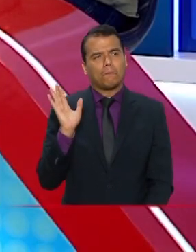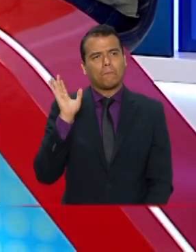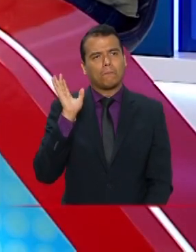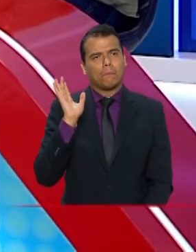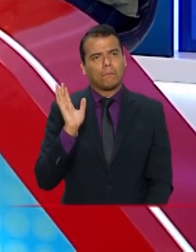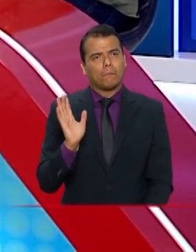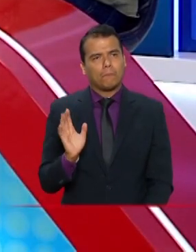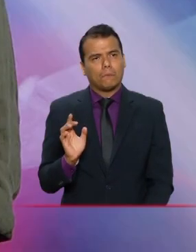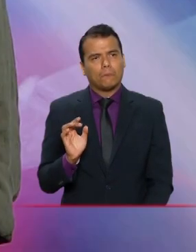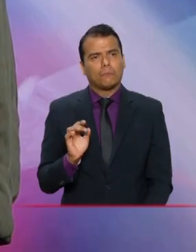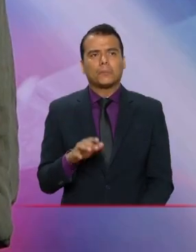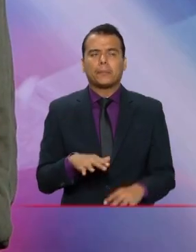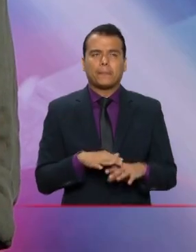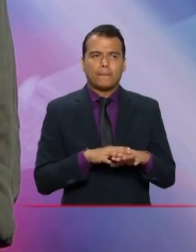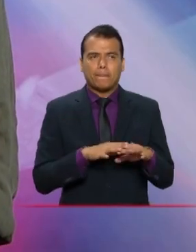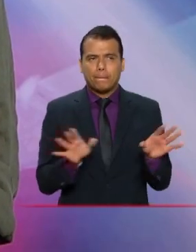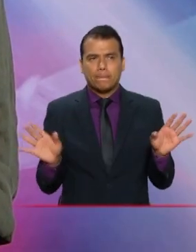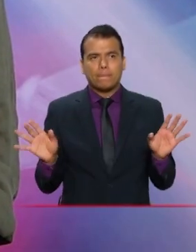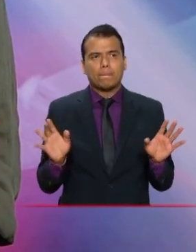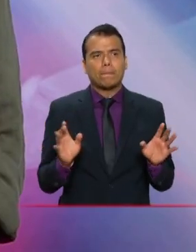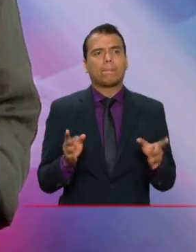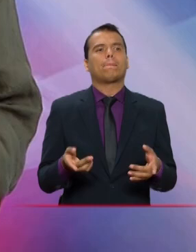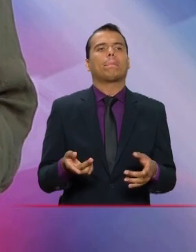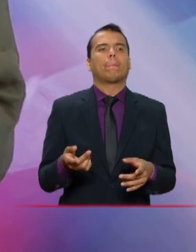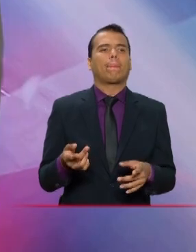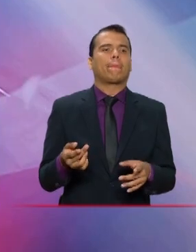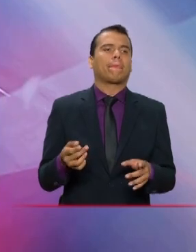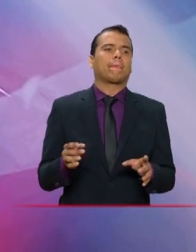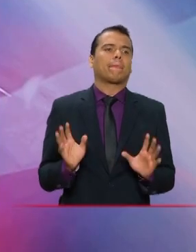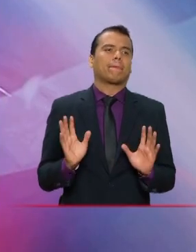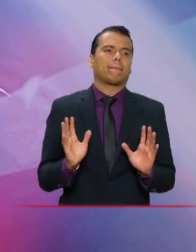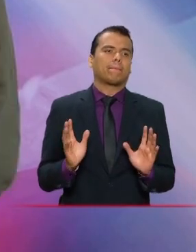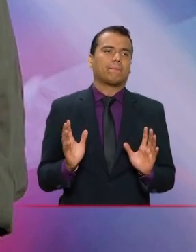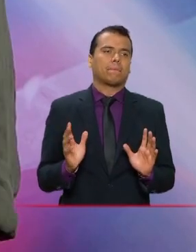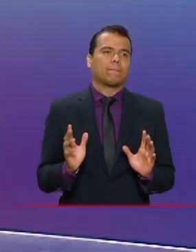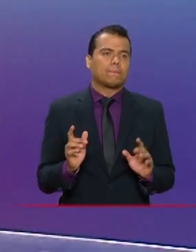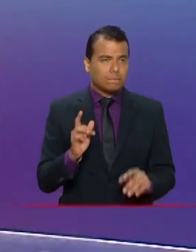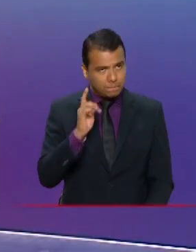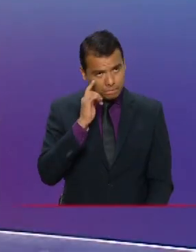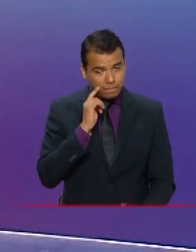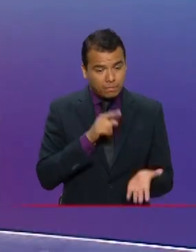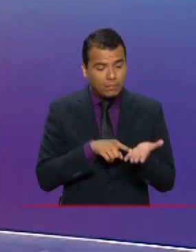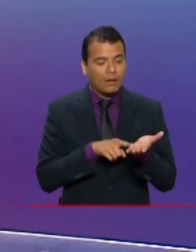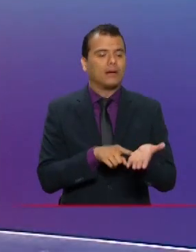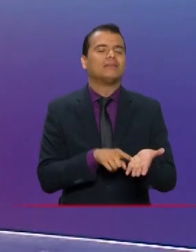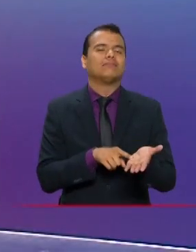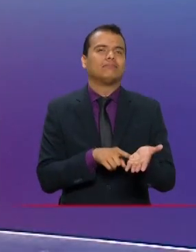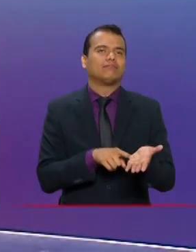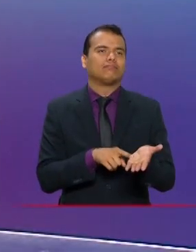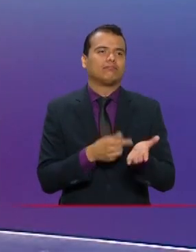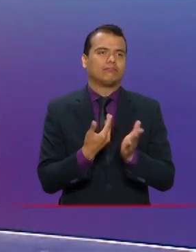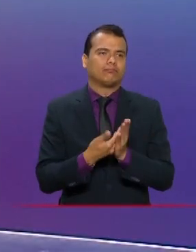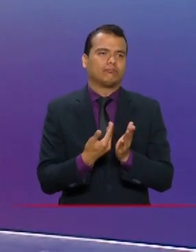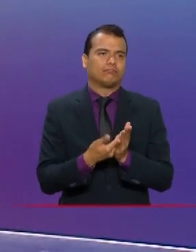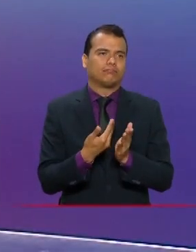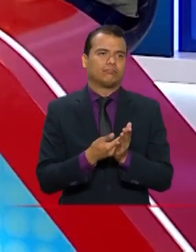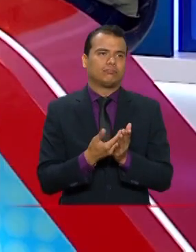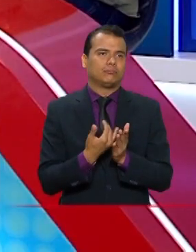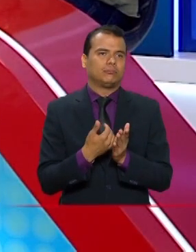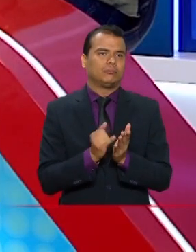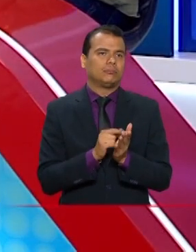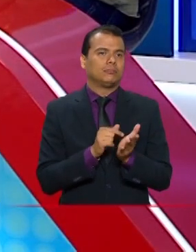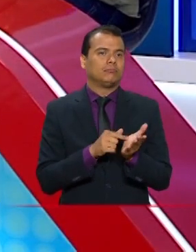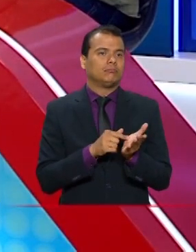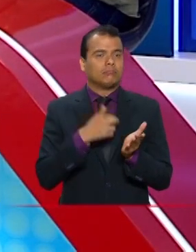estás pendiente que nadie se acerque, que la puerta esté cerrada, pero fíjate que ahora estamos... Nos cuidamos de lo que vemos. Exacto. ¿Sí? ¿Y cómo sabemos que hay alguien